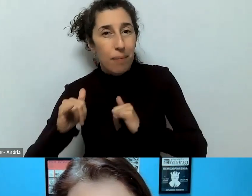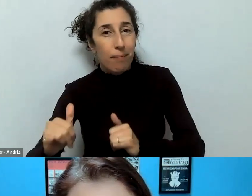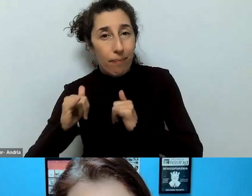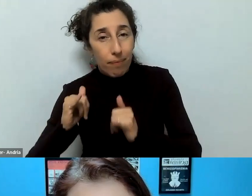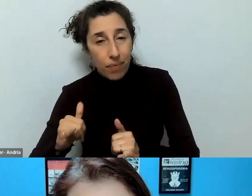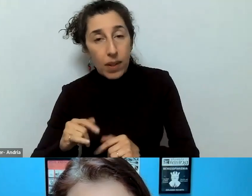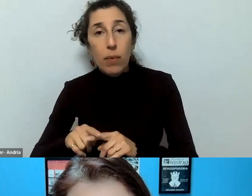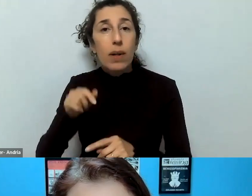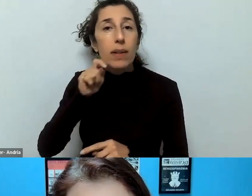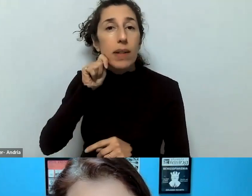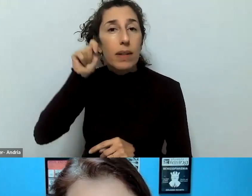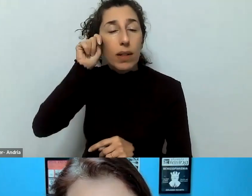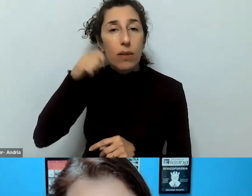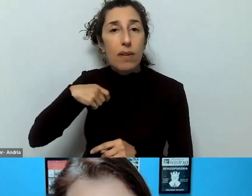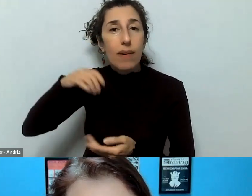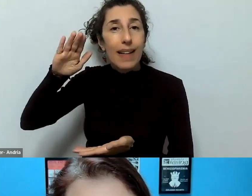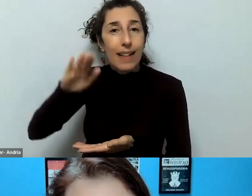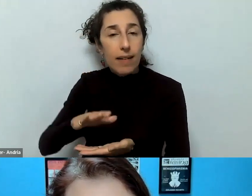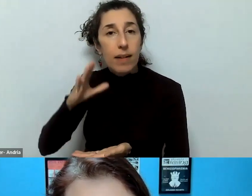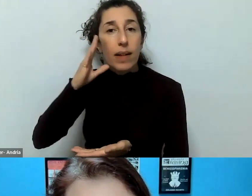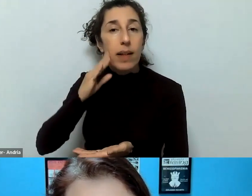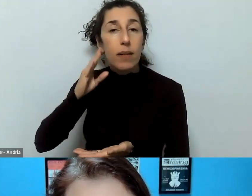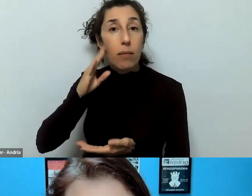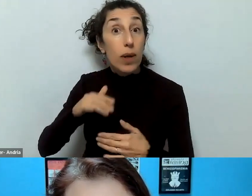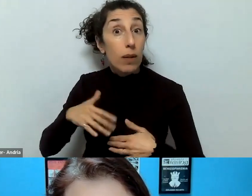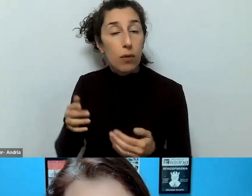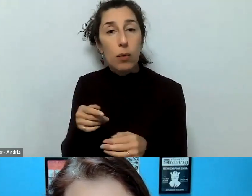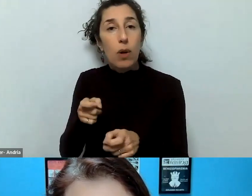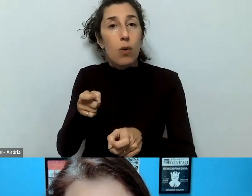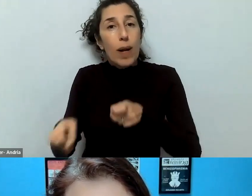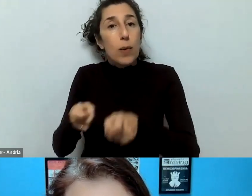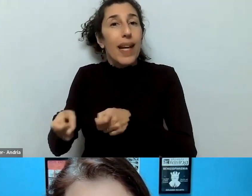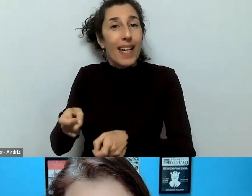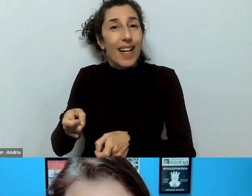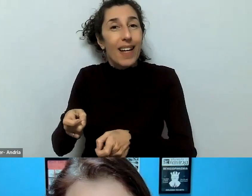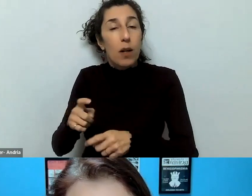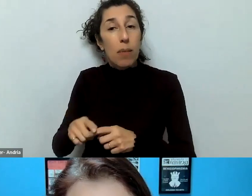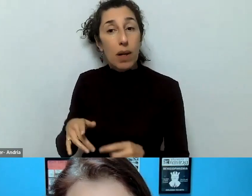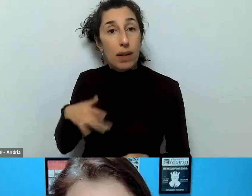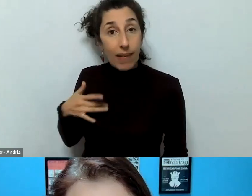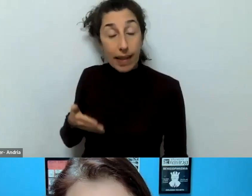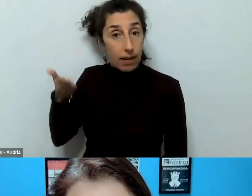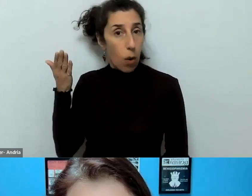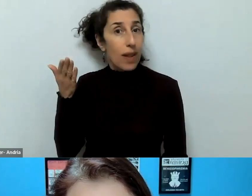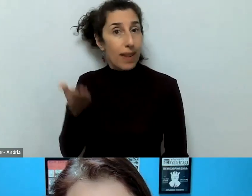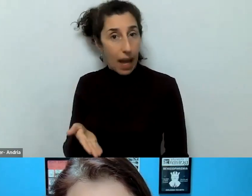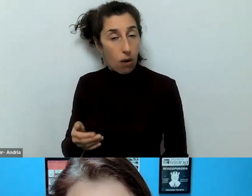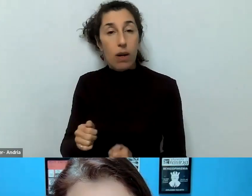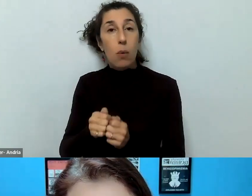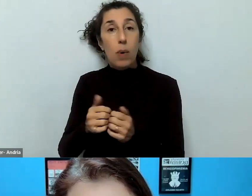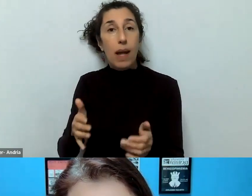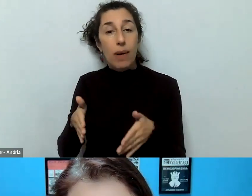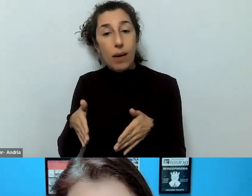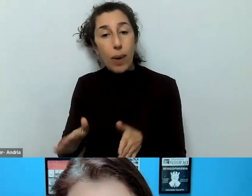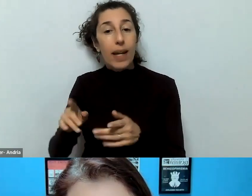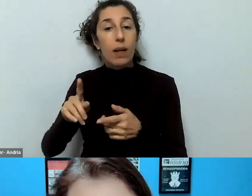tiene la misma experiencia en regularlo. Pero las emociones humanas todas ahí están. Entonces, cuando